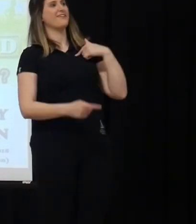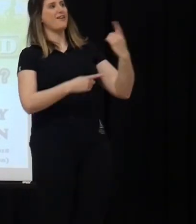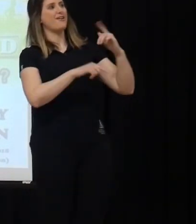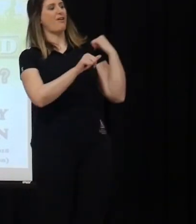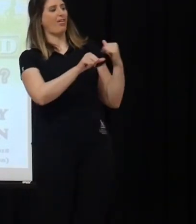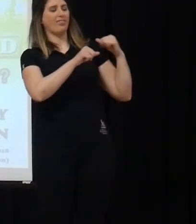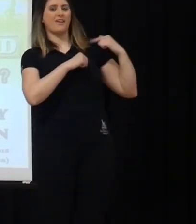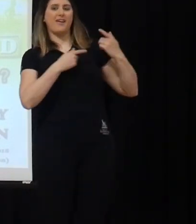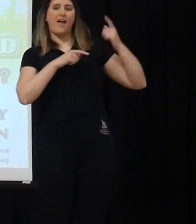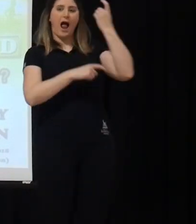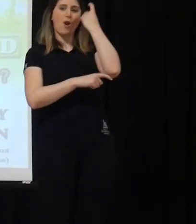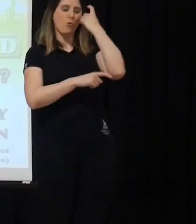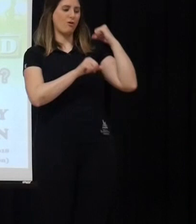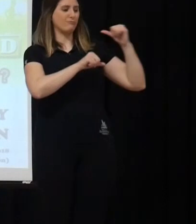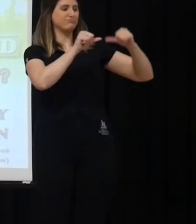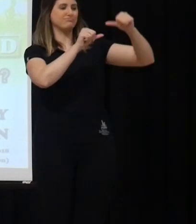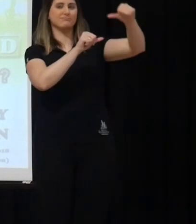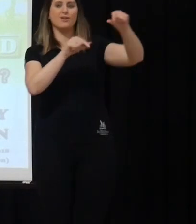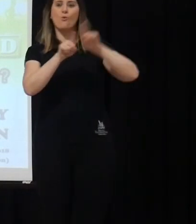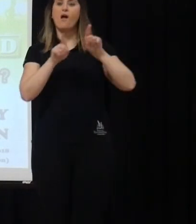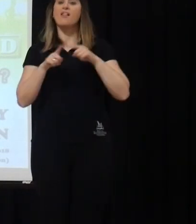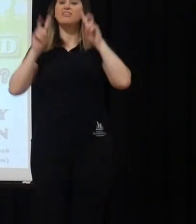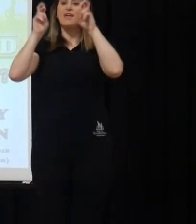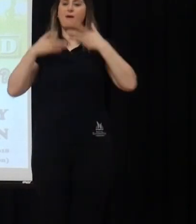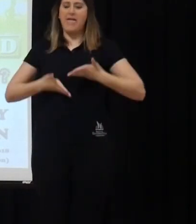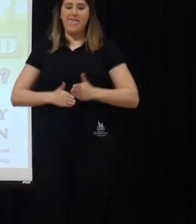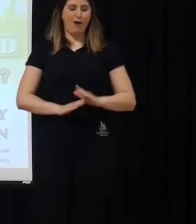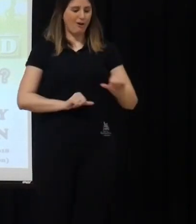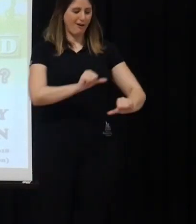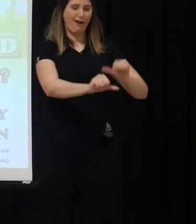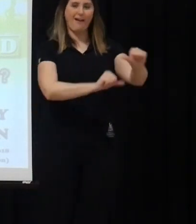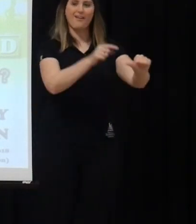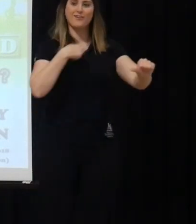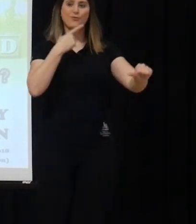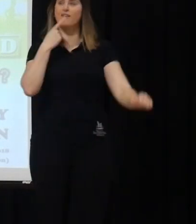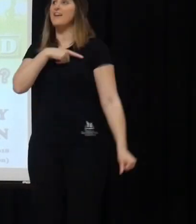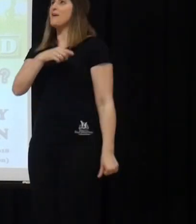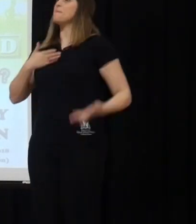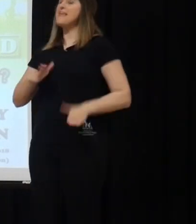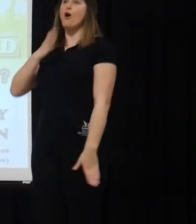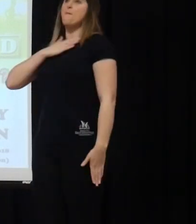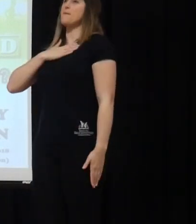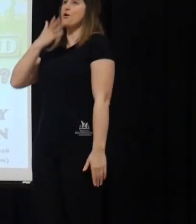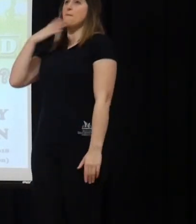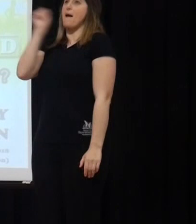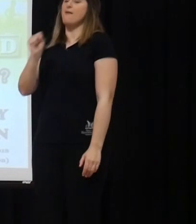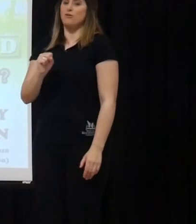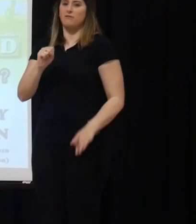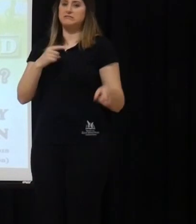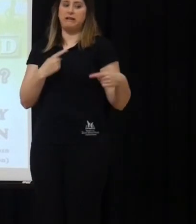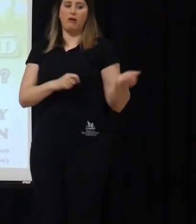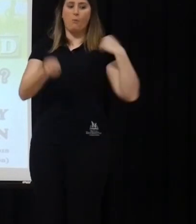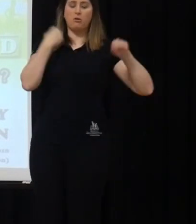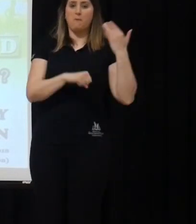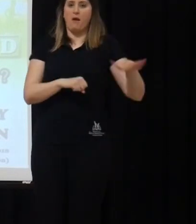sus discípulos, pasa como cuando uno habla de sus hijos, que tienes que hablar bien a la fuerza, ¿eh? Si te salen mal, el problema ha